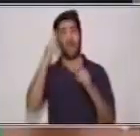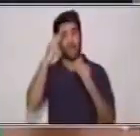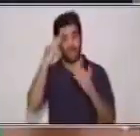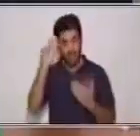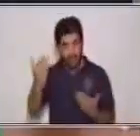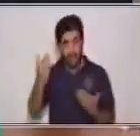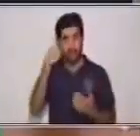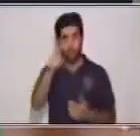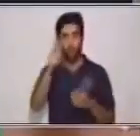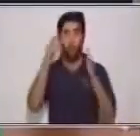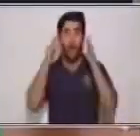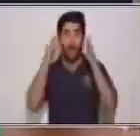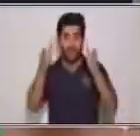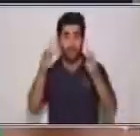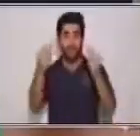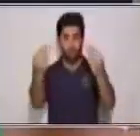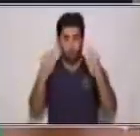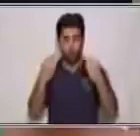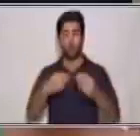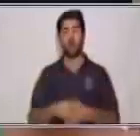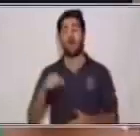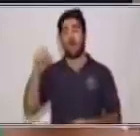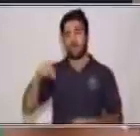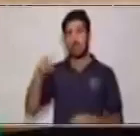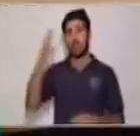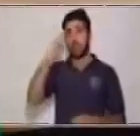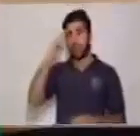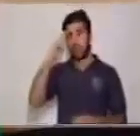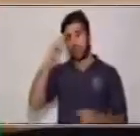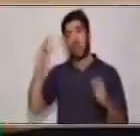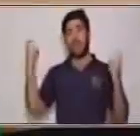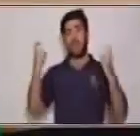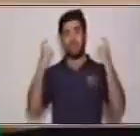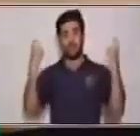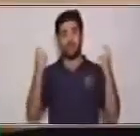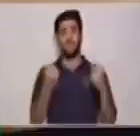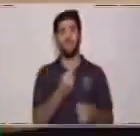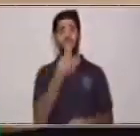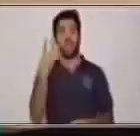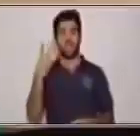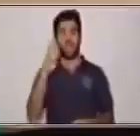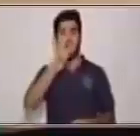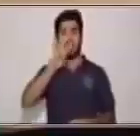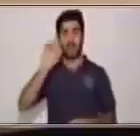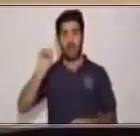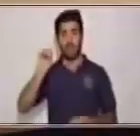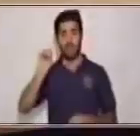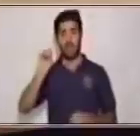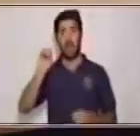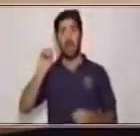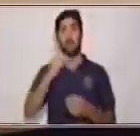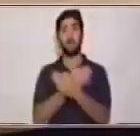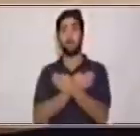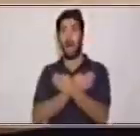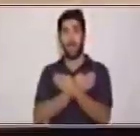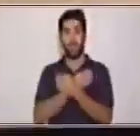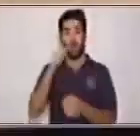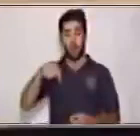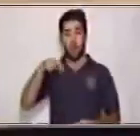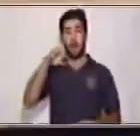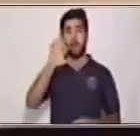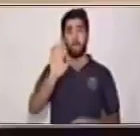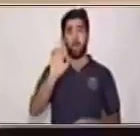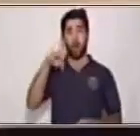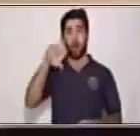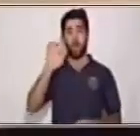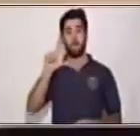día. Recuerda tomar en cuenta las celebraciones próximas, que el 30 de mayo estaremos celebrando el Día del Popol Vuh, que es parte de